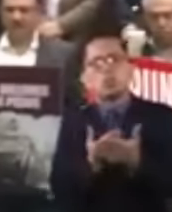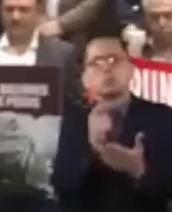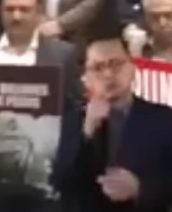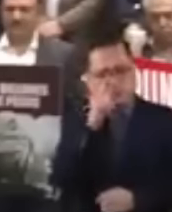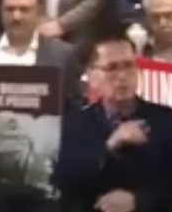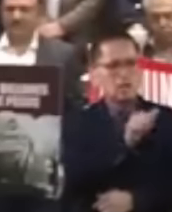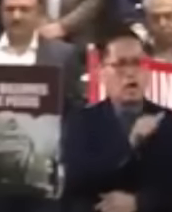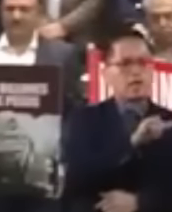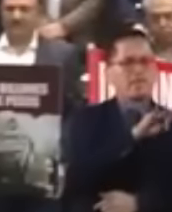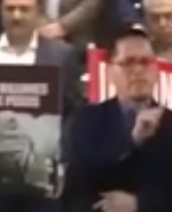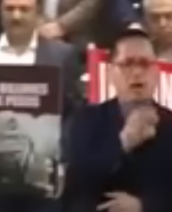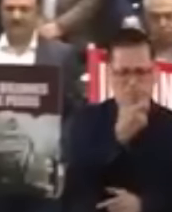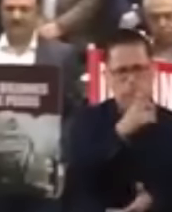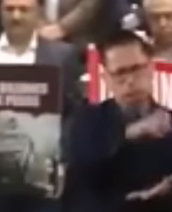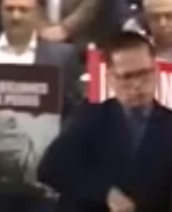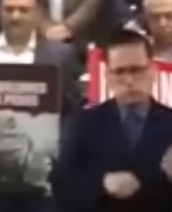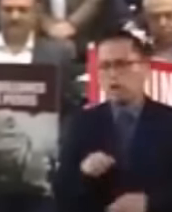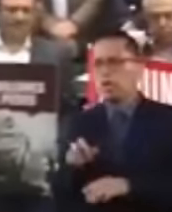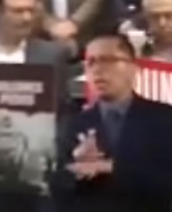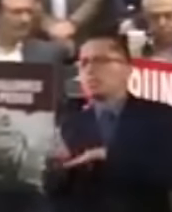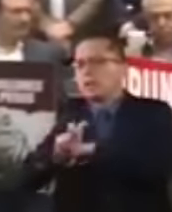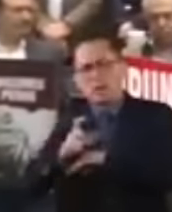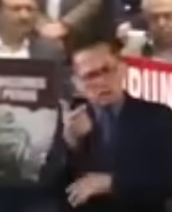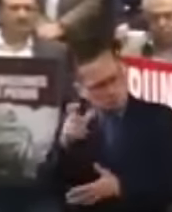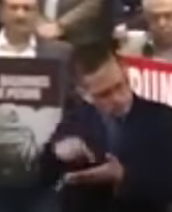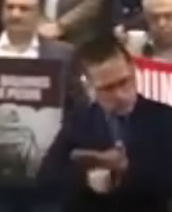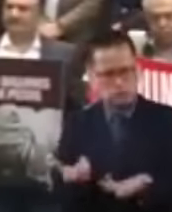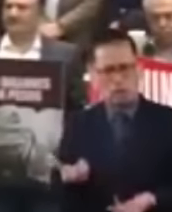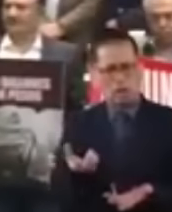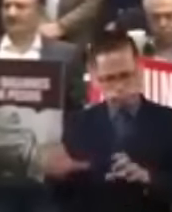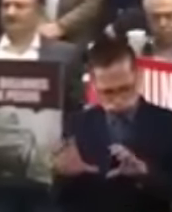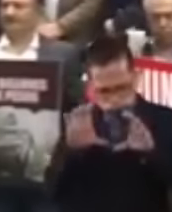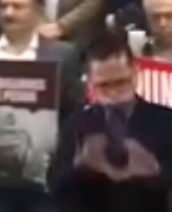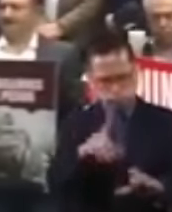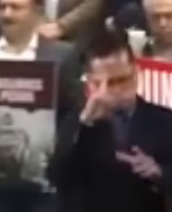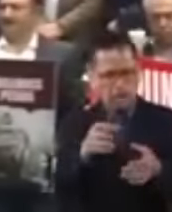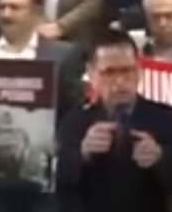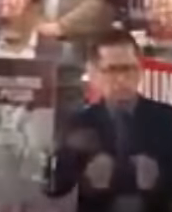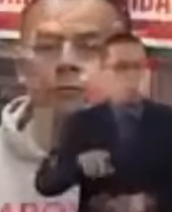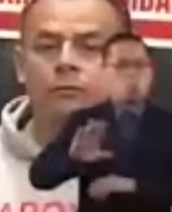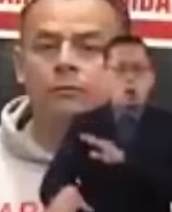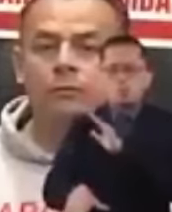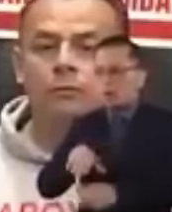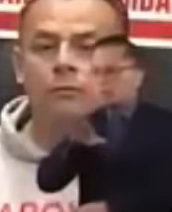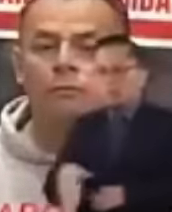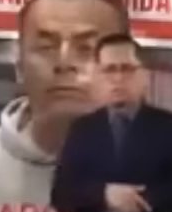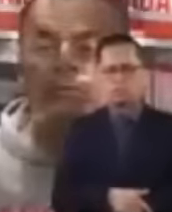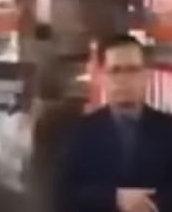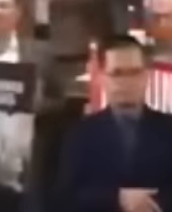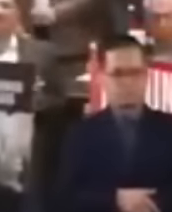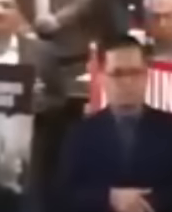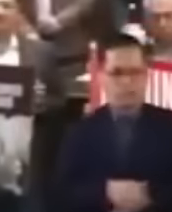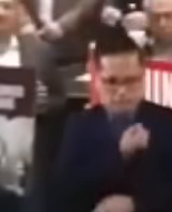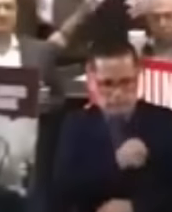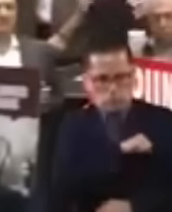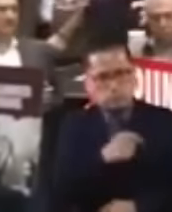esos proyectos inútiles y le destinen más recursos a la seguridad. Falta de medicamentos, salud mental, que